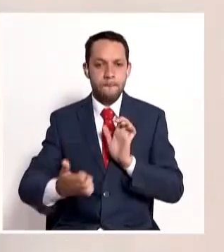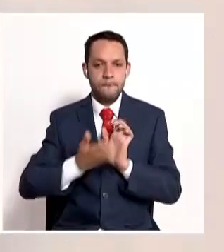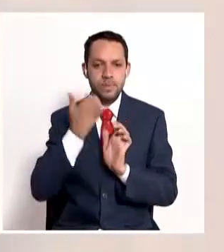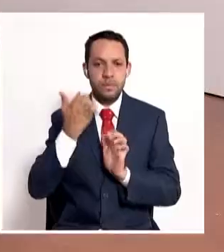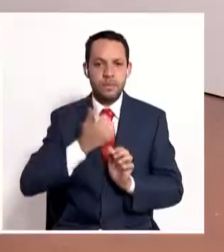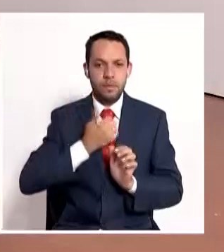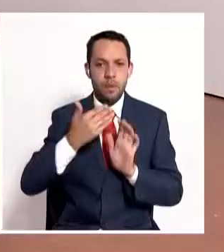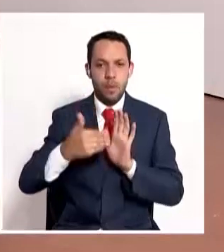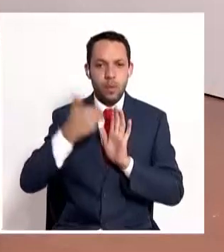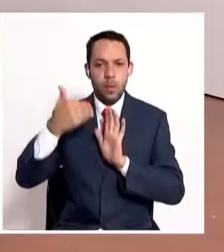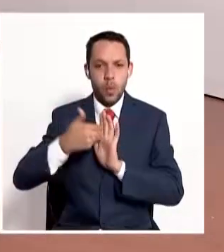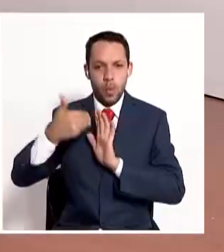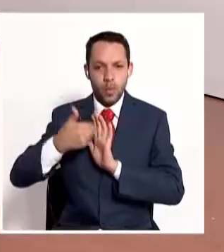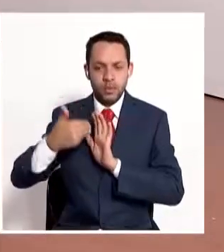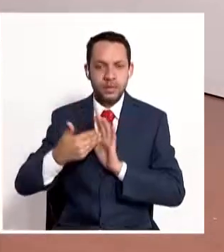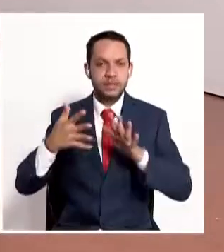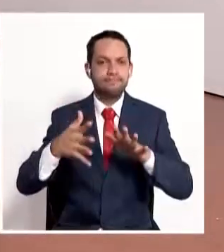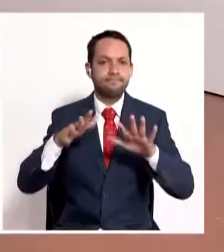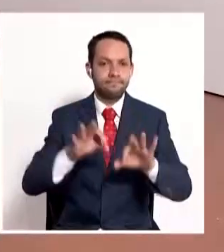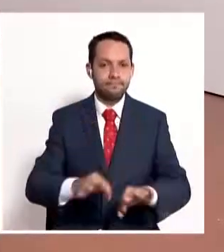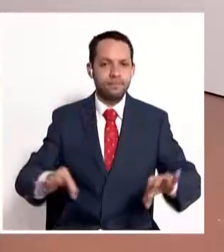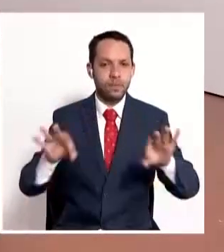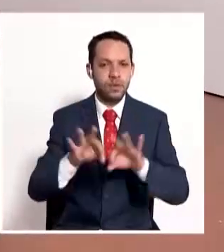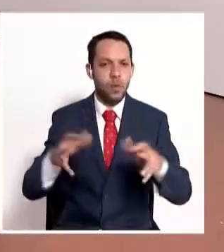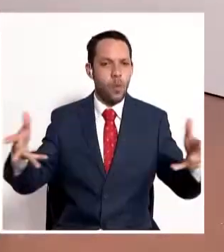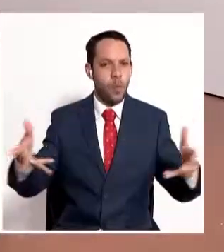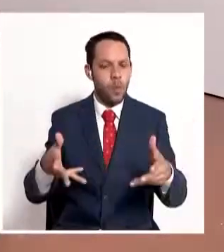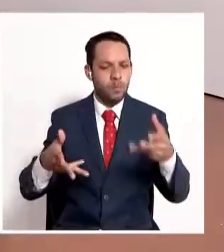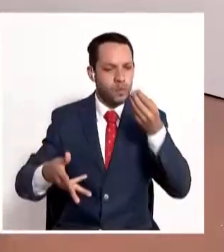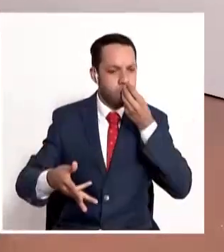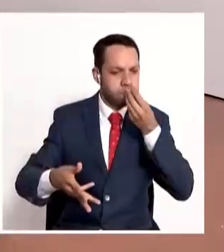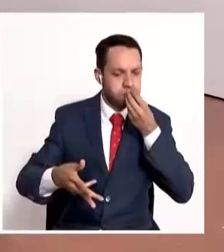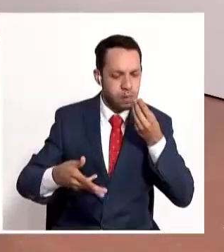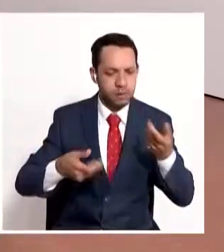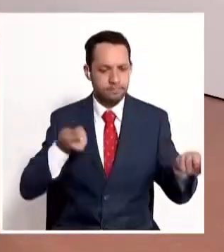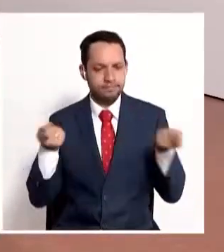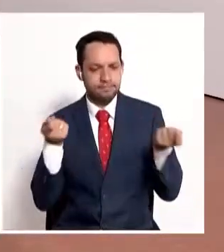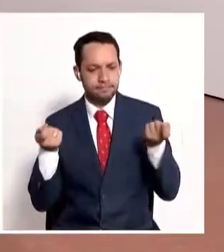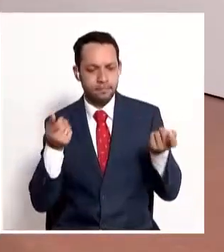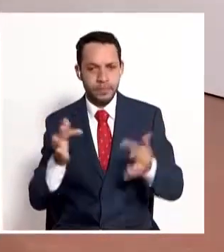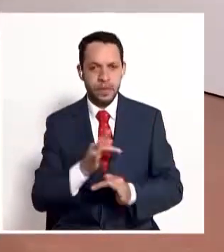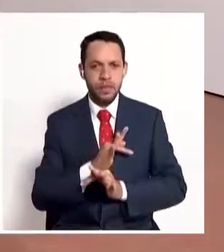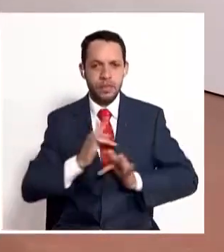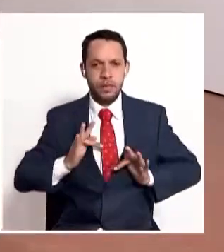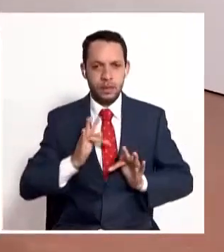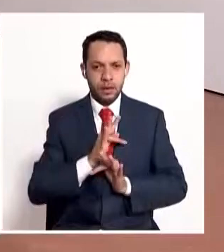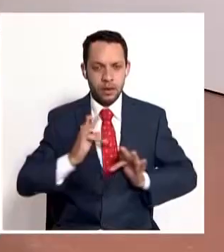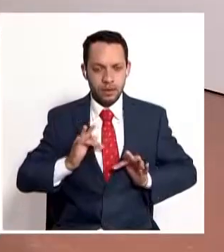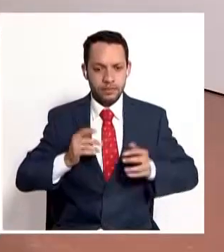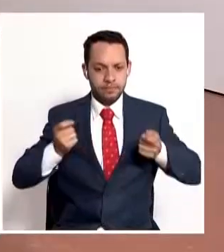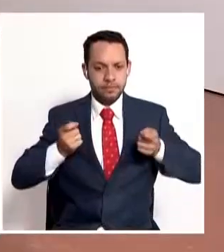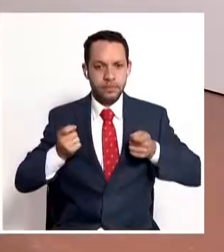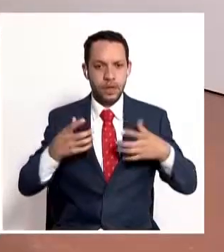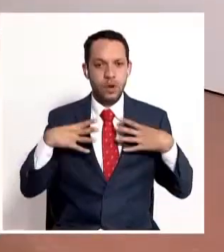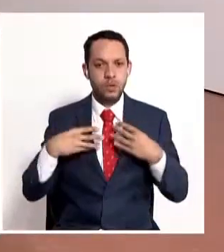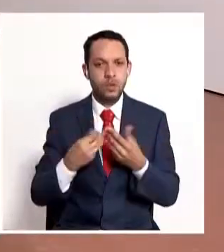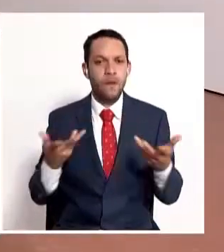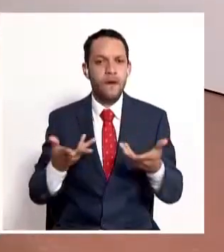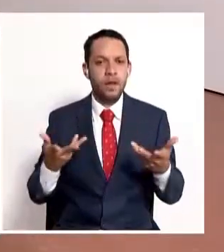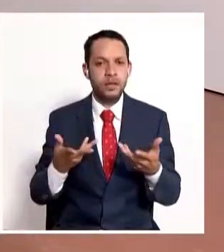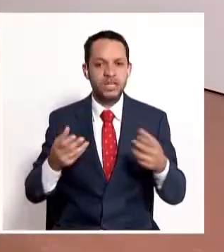es muy importante comenzar desde la nutrición desde un ejercicio terapéutico y no es cierto en un ejercicio irá a